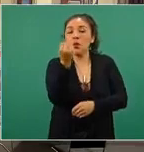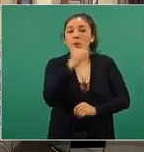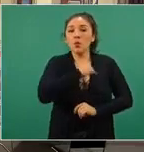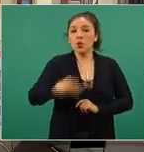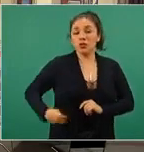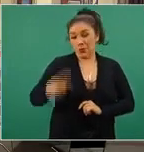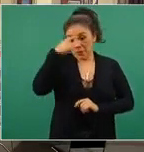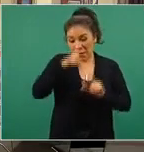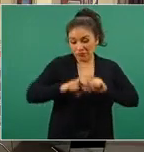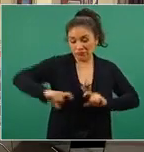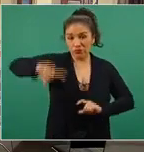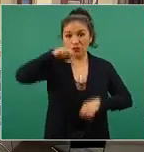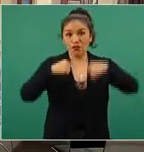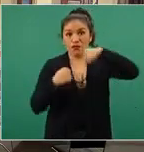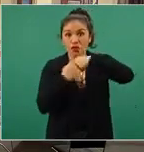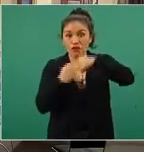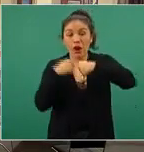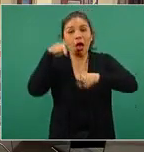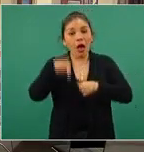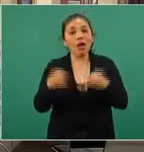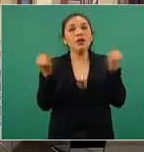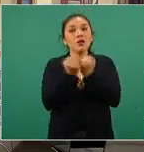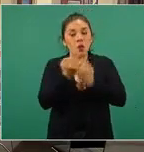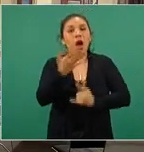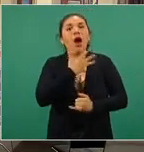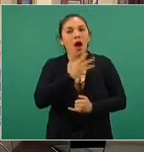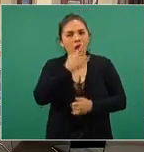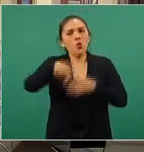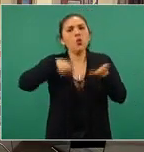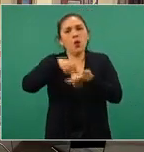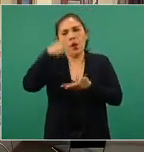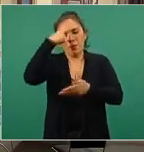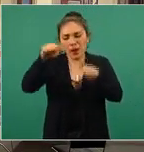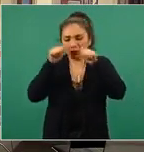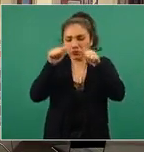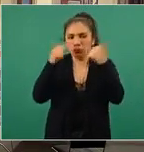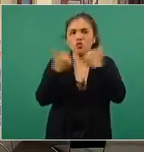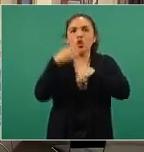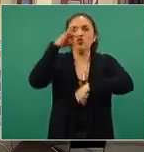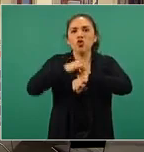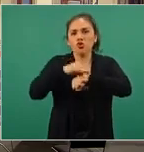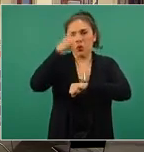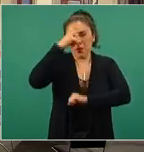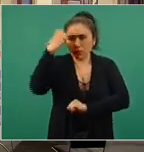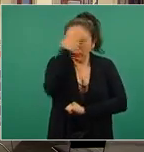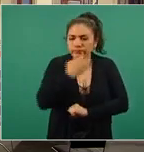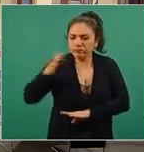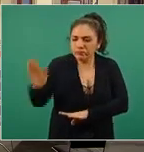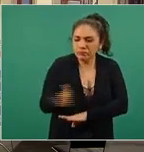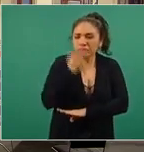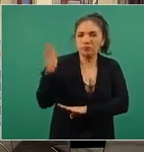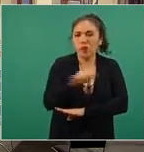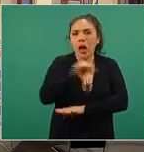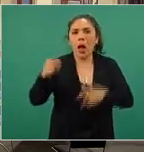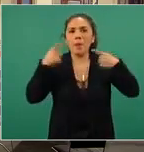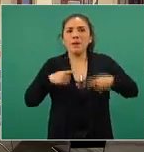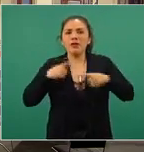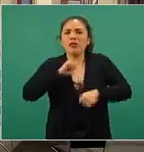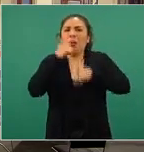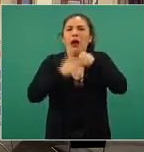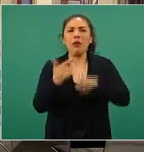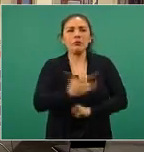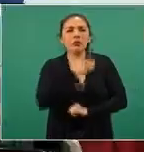zona fronteriza. Ahí también teníamos consultorios de triage y de filtros para pacientes que tuvieran